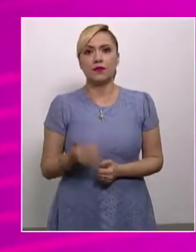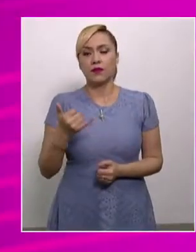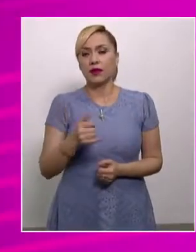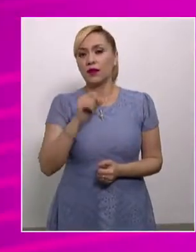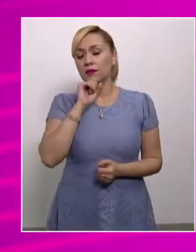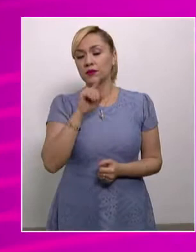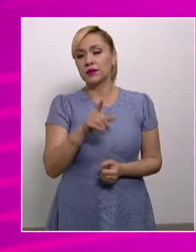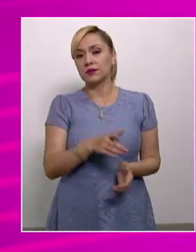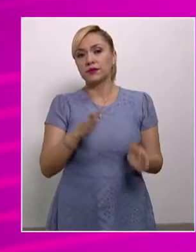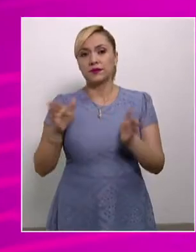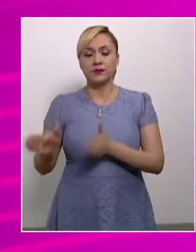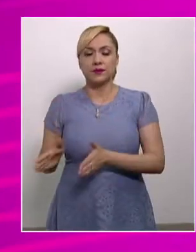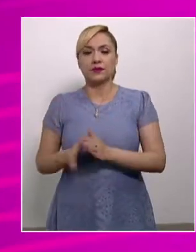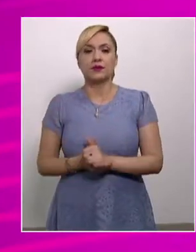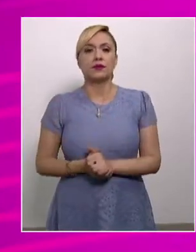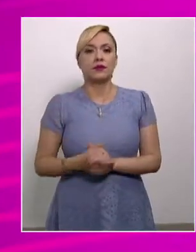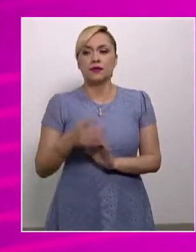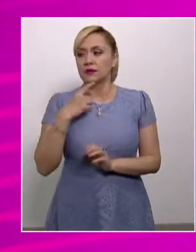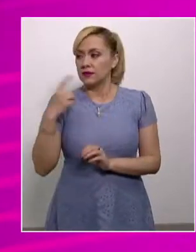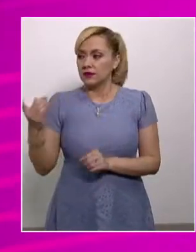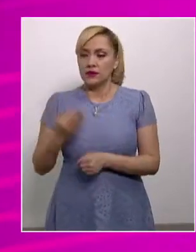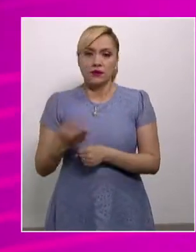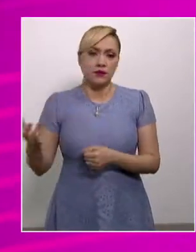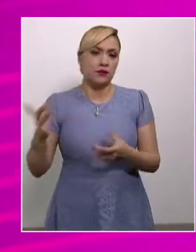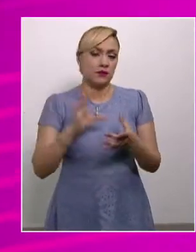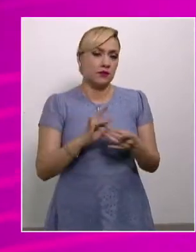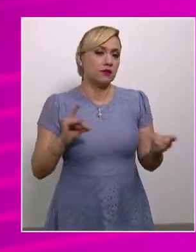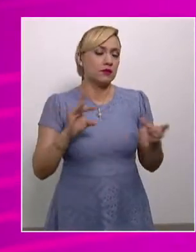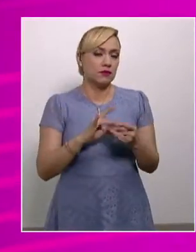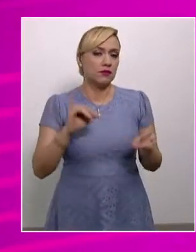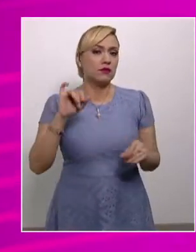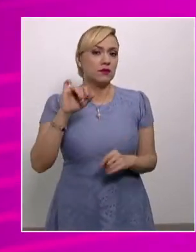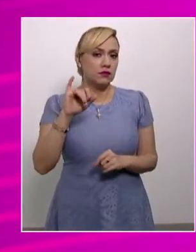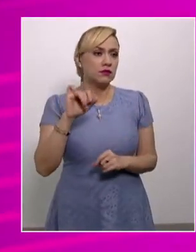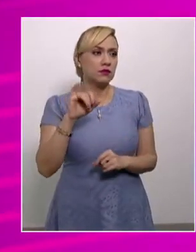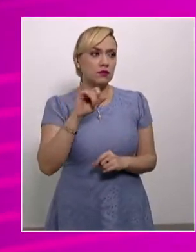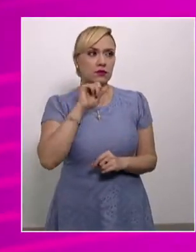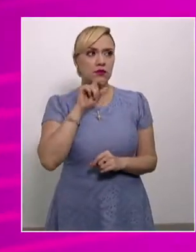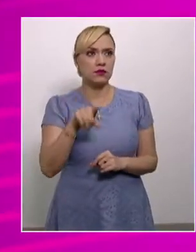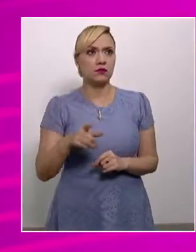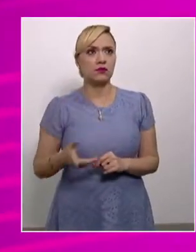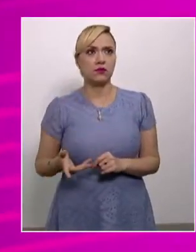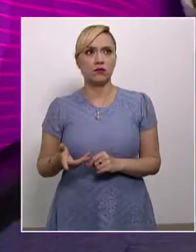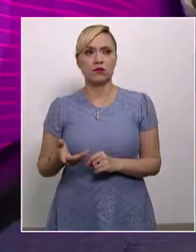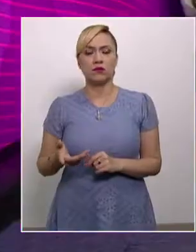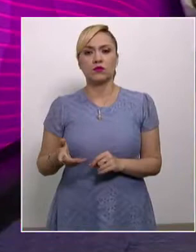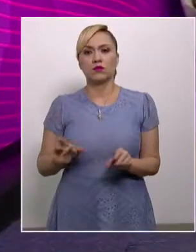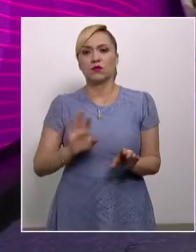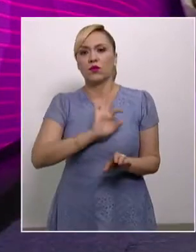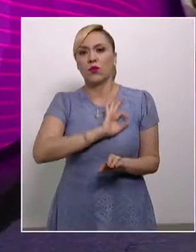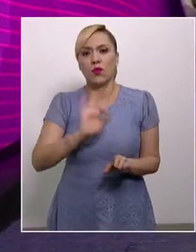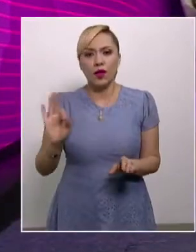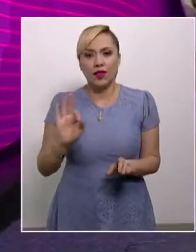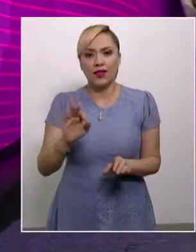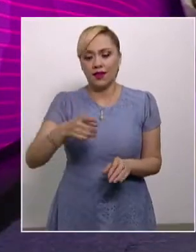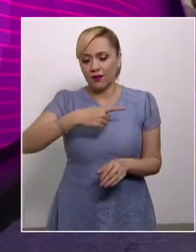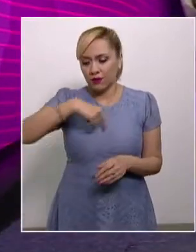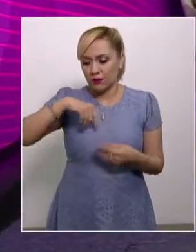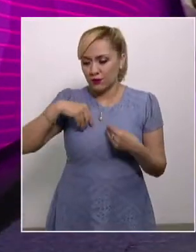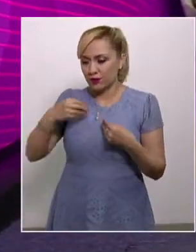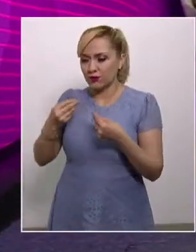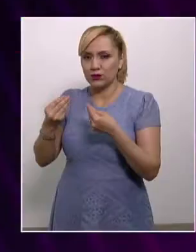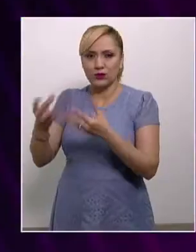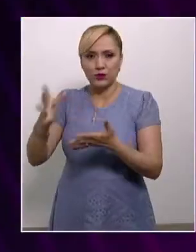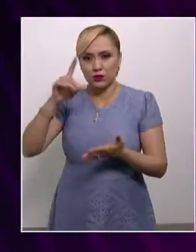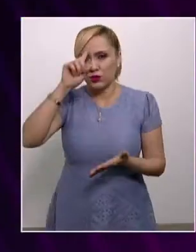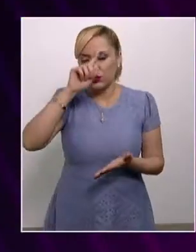parte es que, como bien dice Diego, también luego está pues el poderles ofrecer el consejo jurídico